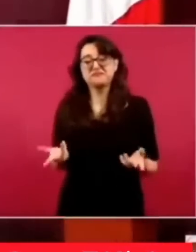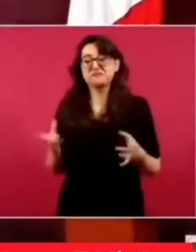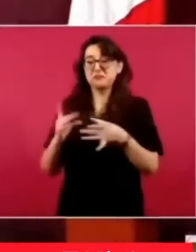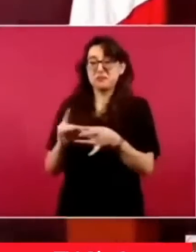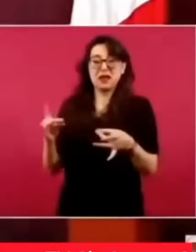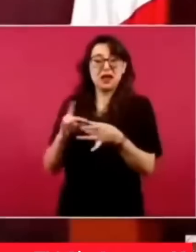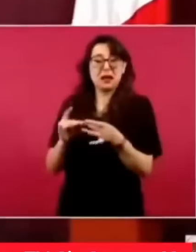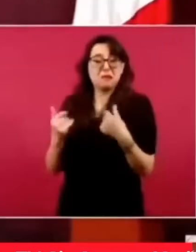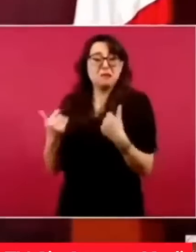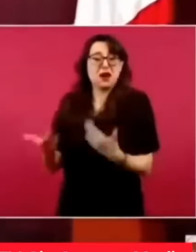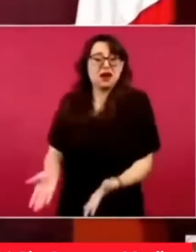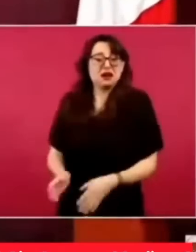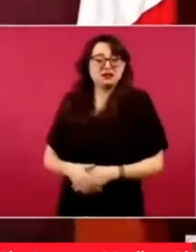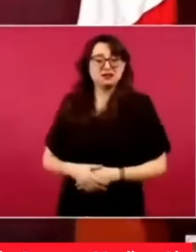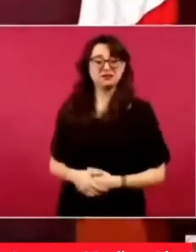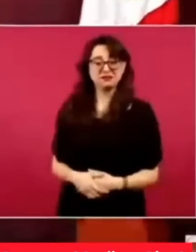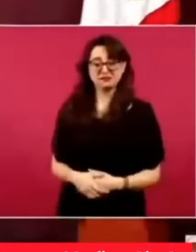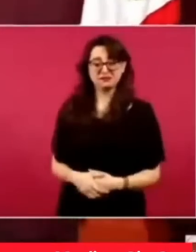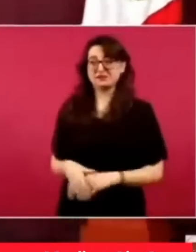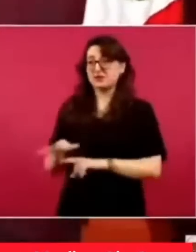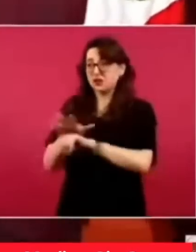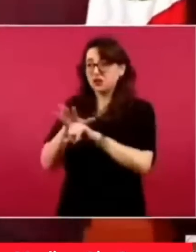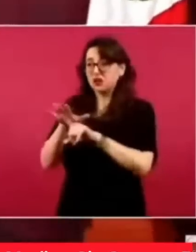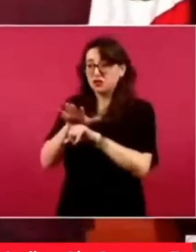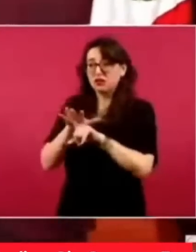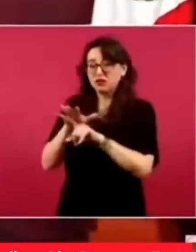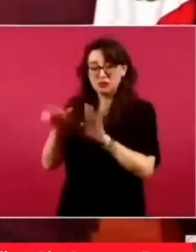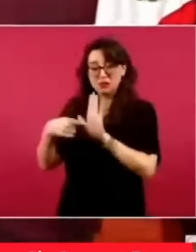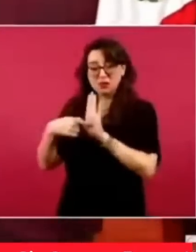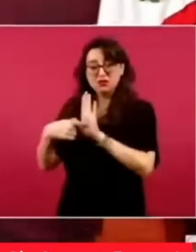Es como querer convencer a Pedro Ferriz, pues.